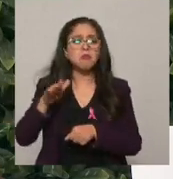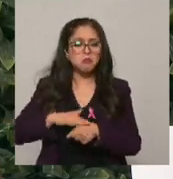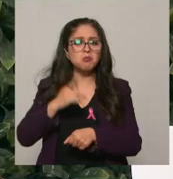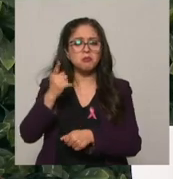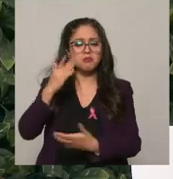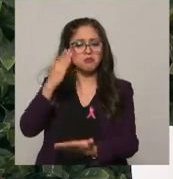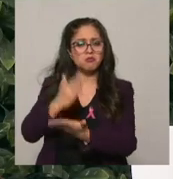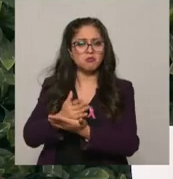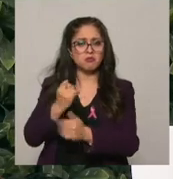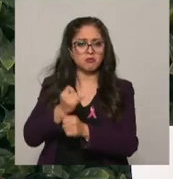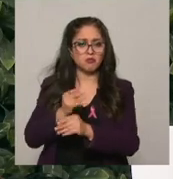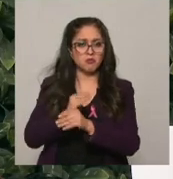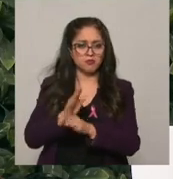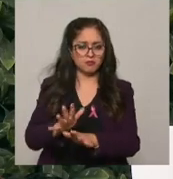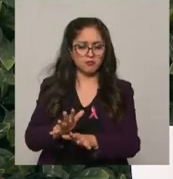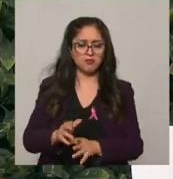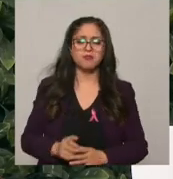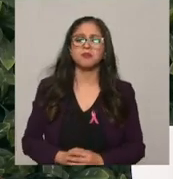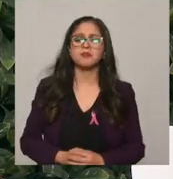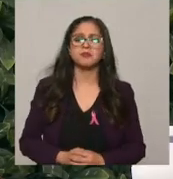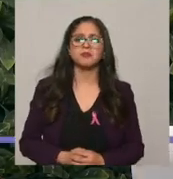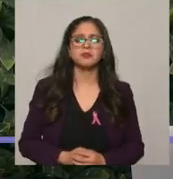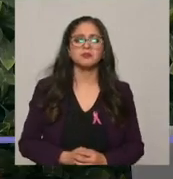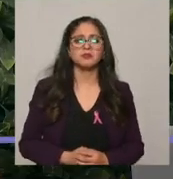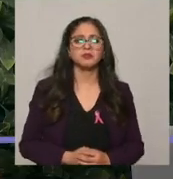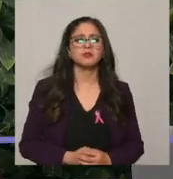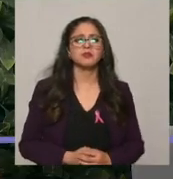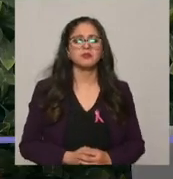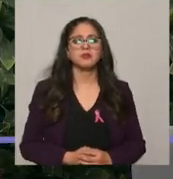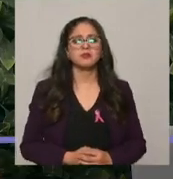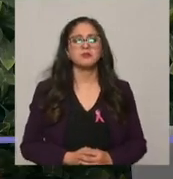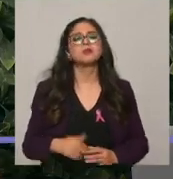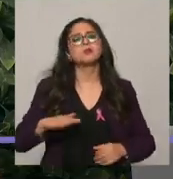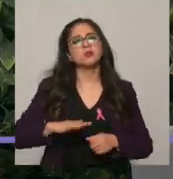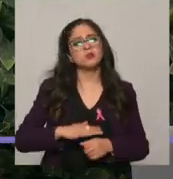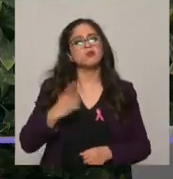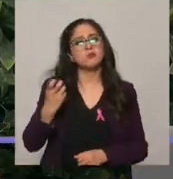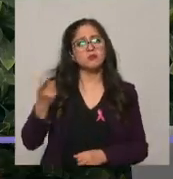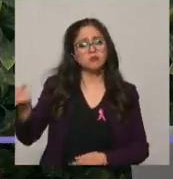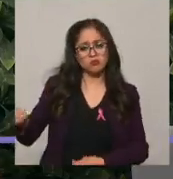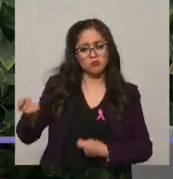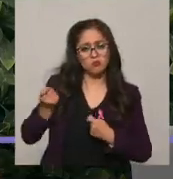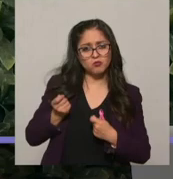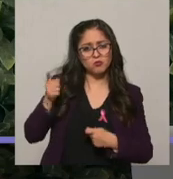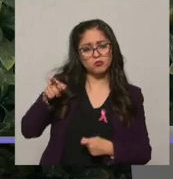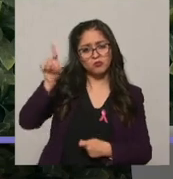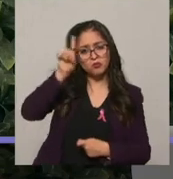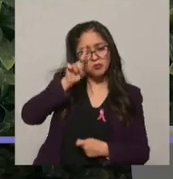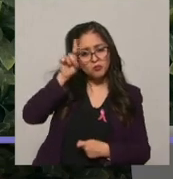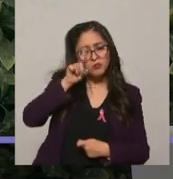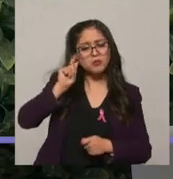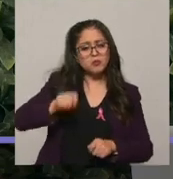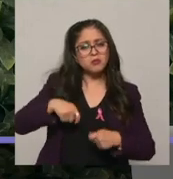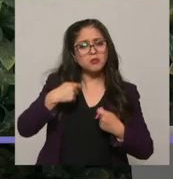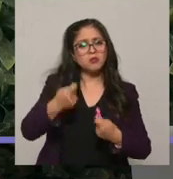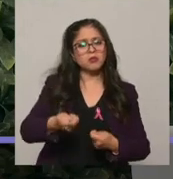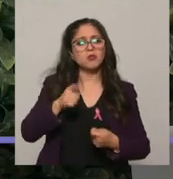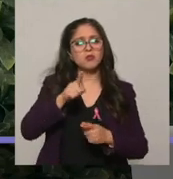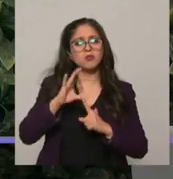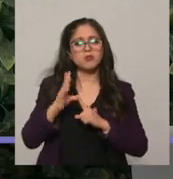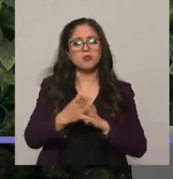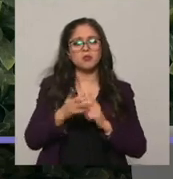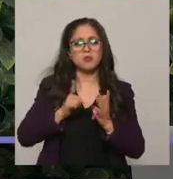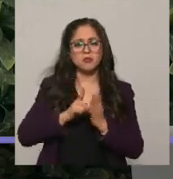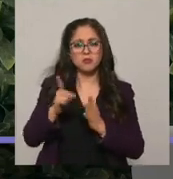queda. El tema es, y aquí viene a colación la recomendación emitida por la Comisión de Derechos Humanos, lo que esta